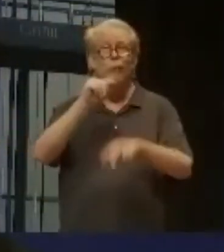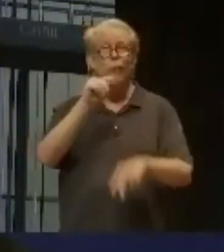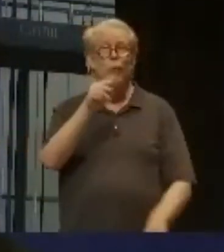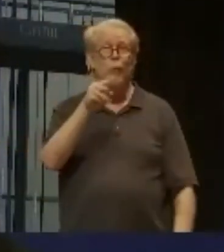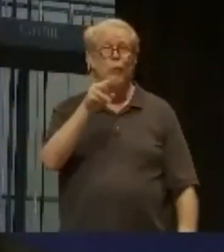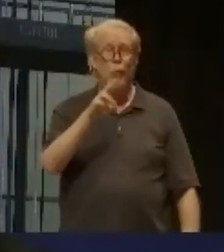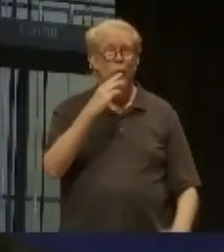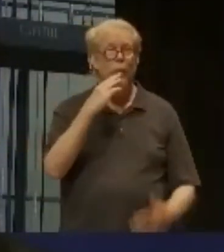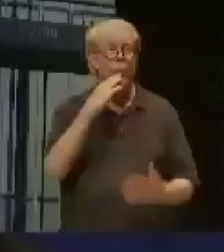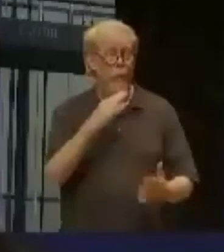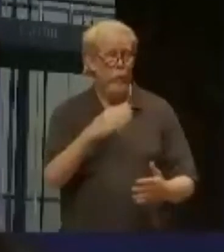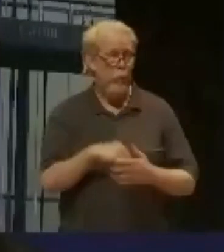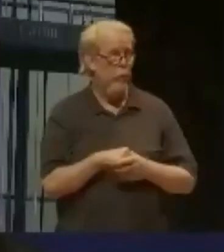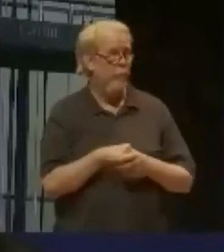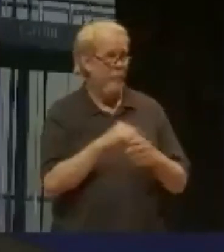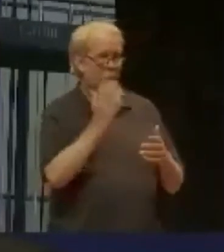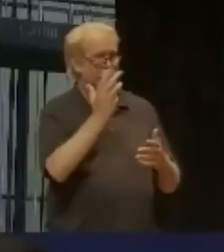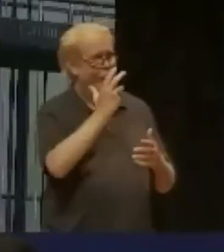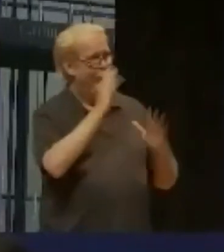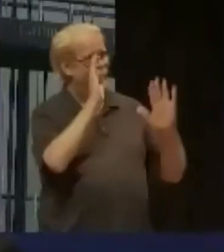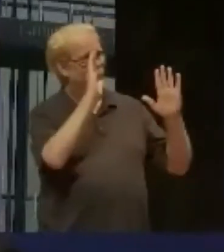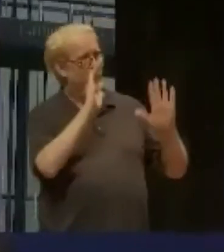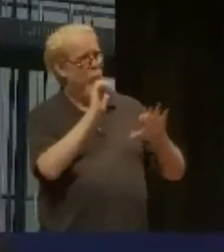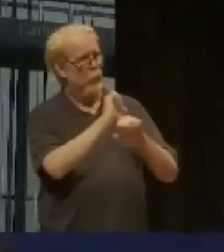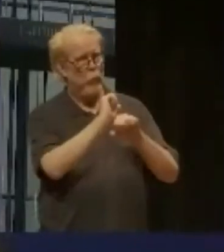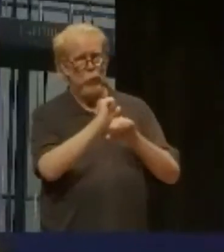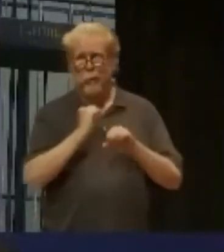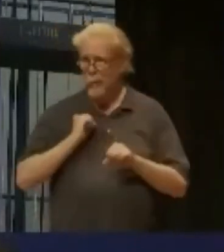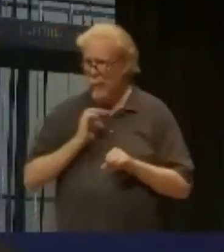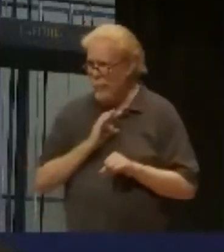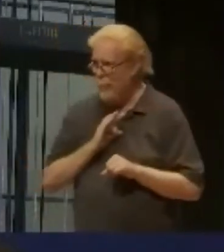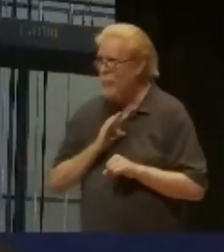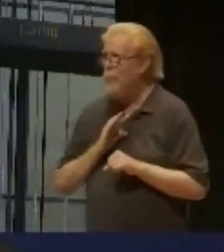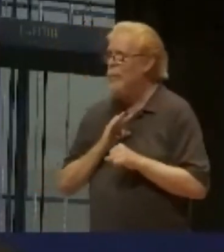Así que, por favor, tomen ventaja de los tours. Directora